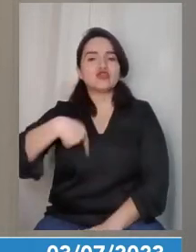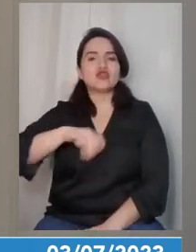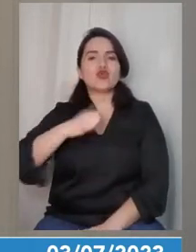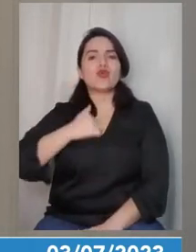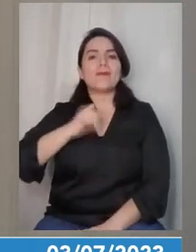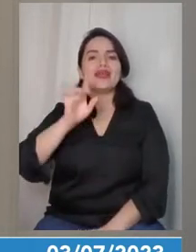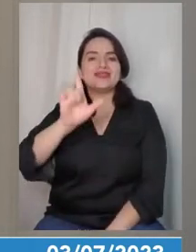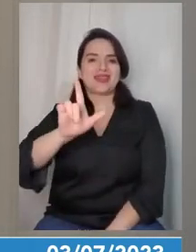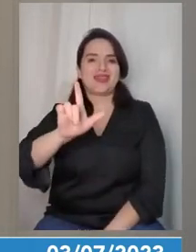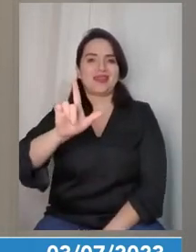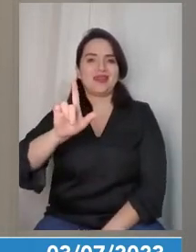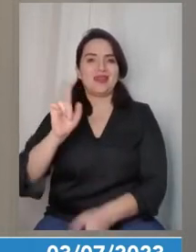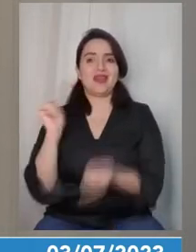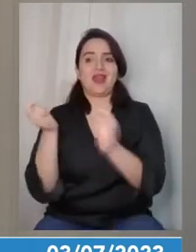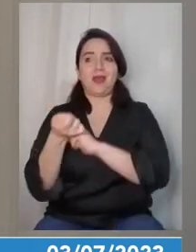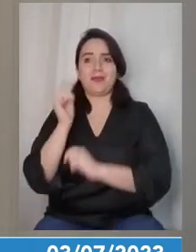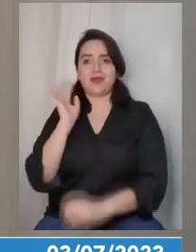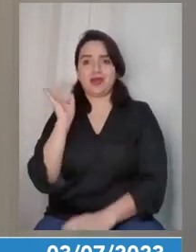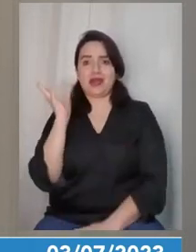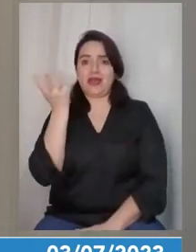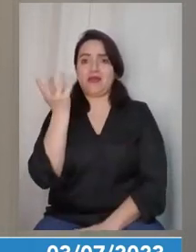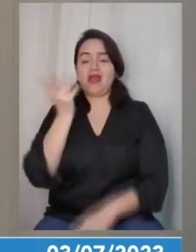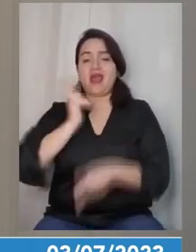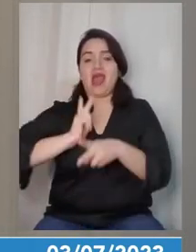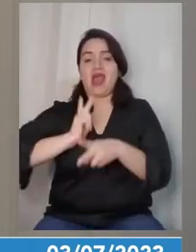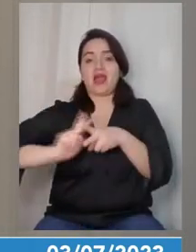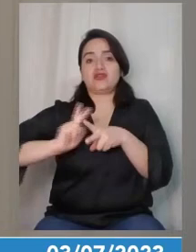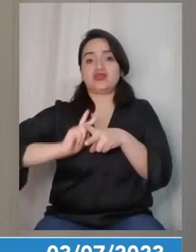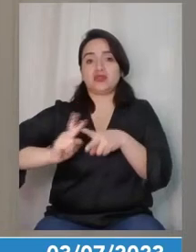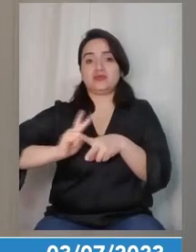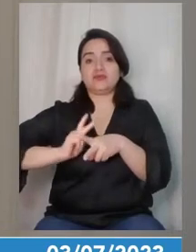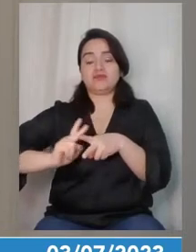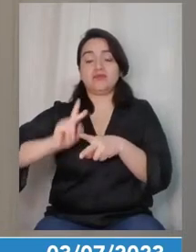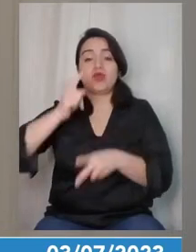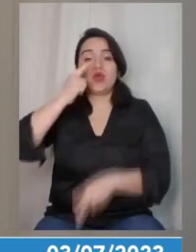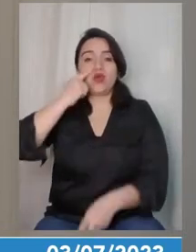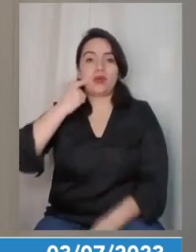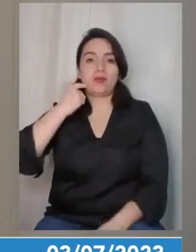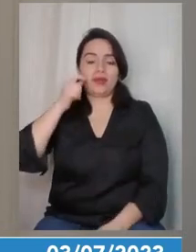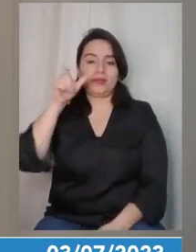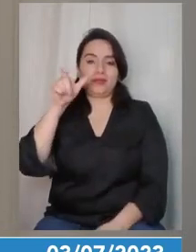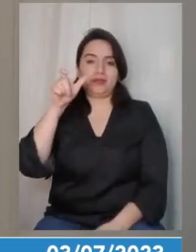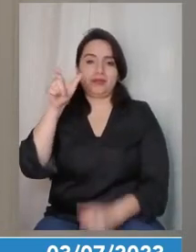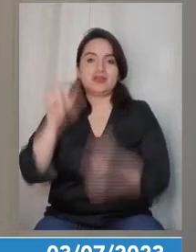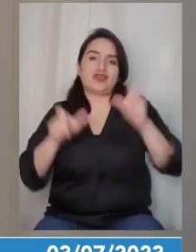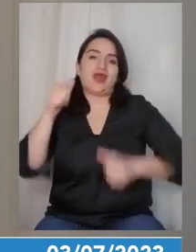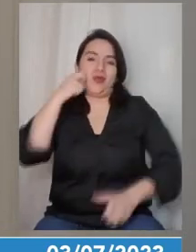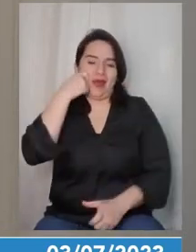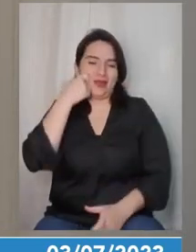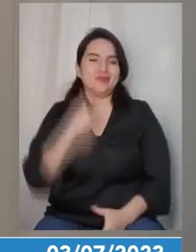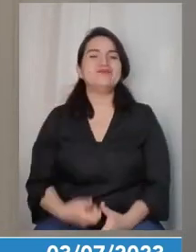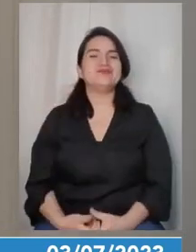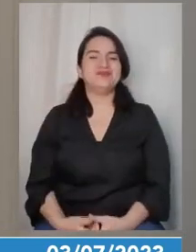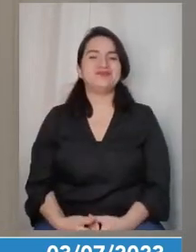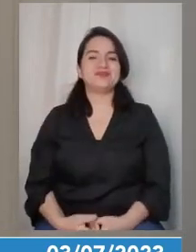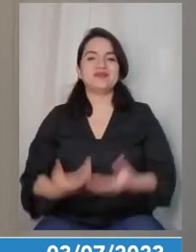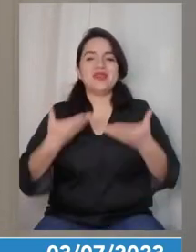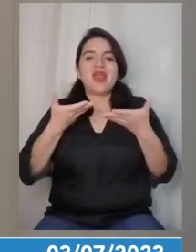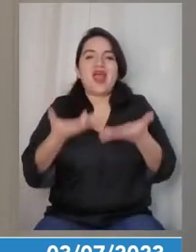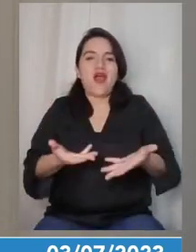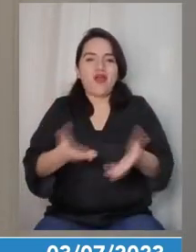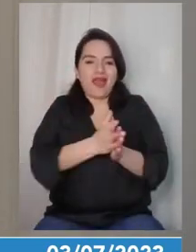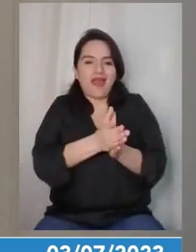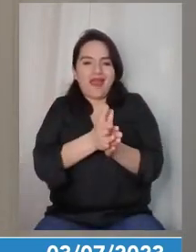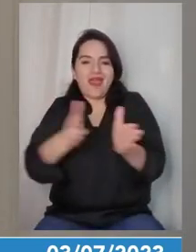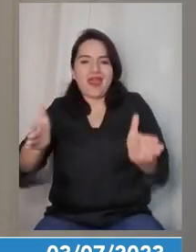que tienen que ver con las acciones que realiza el hombre. Nos encontramos en la era del antropoceno, que lo que básicamente significa